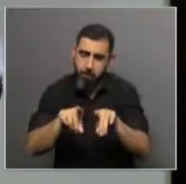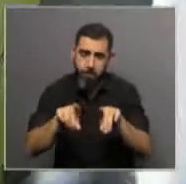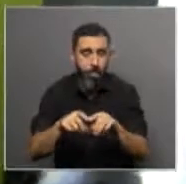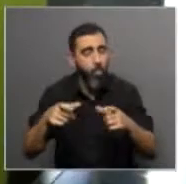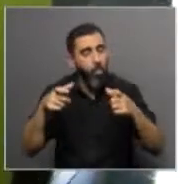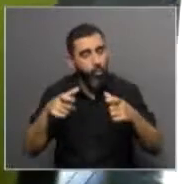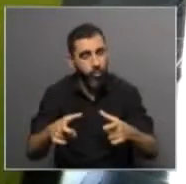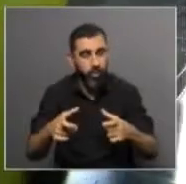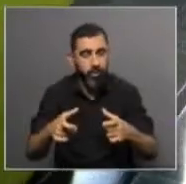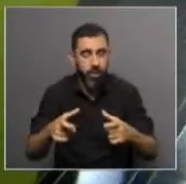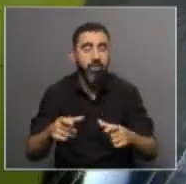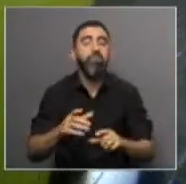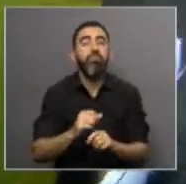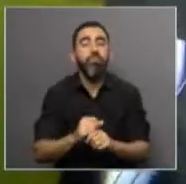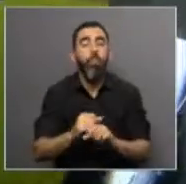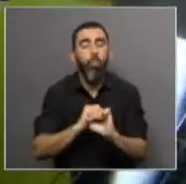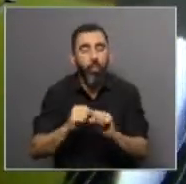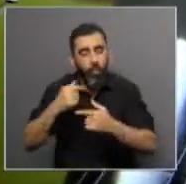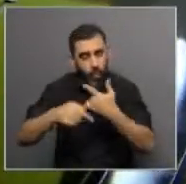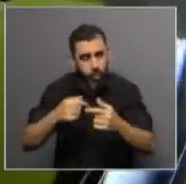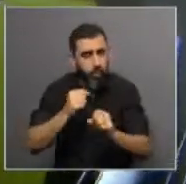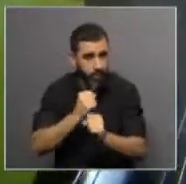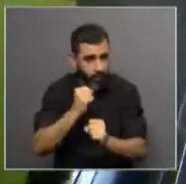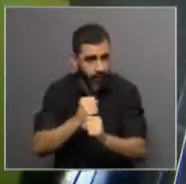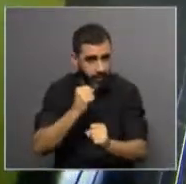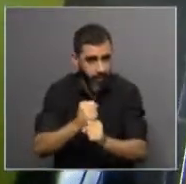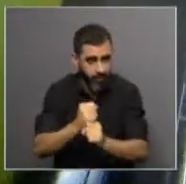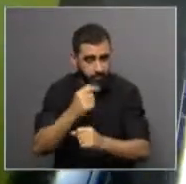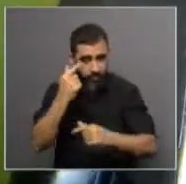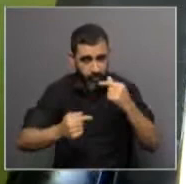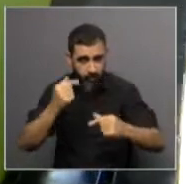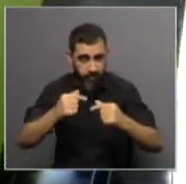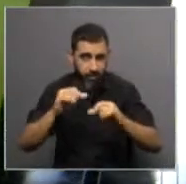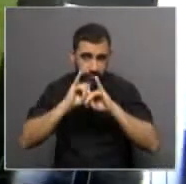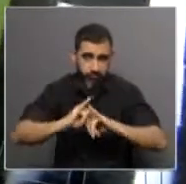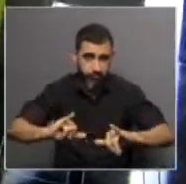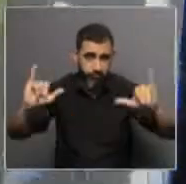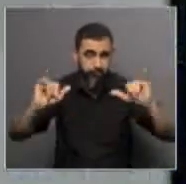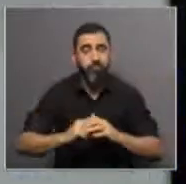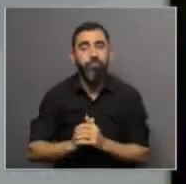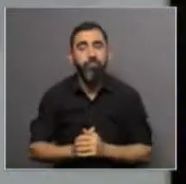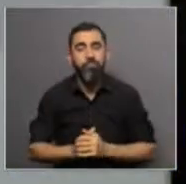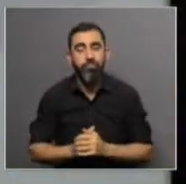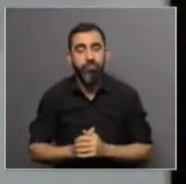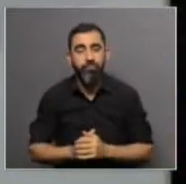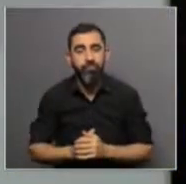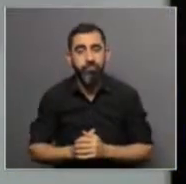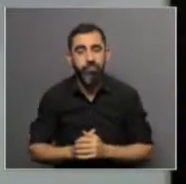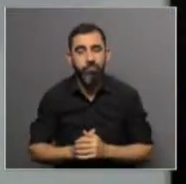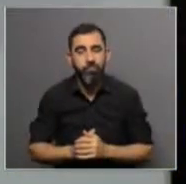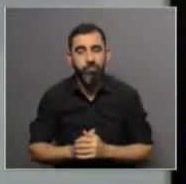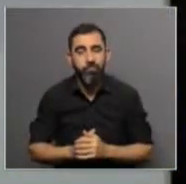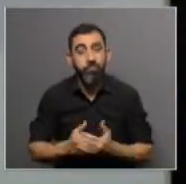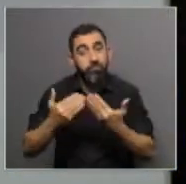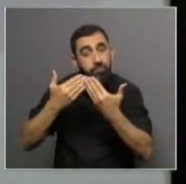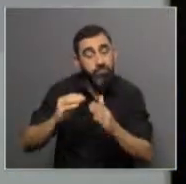Afortunadamente, a pesar de todas las restricciones, no nos vimos privados de ir dando cobertura a todo lo que valía la pena. Exacto. Sí, está bien.